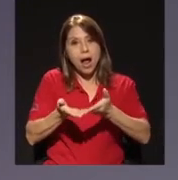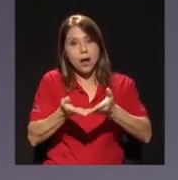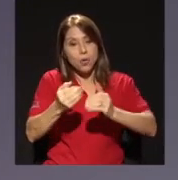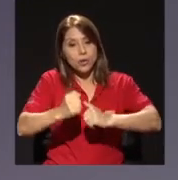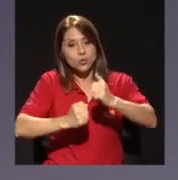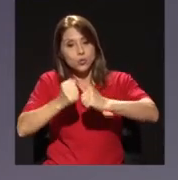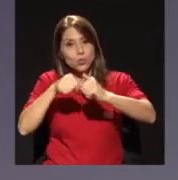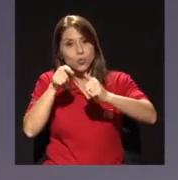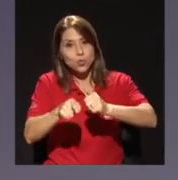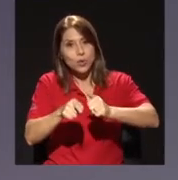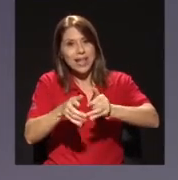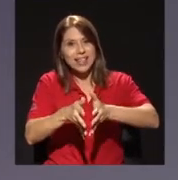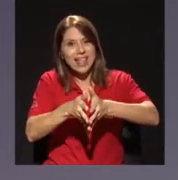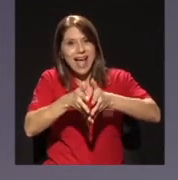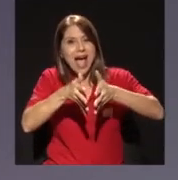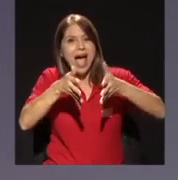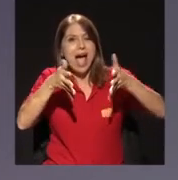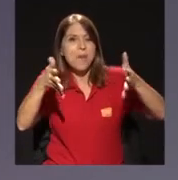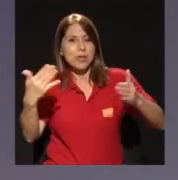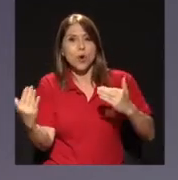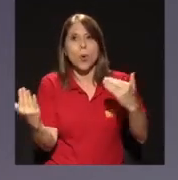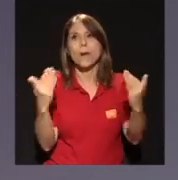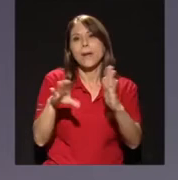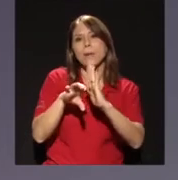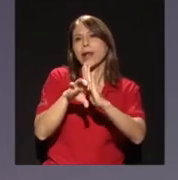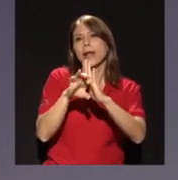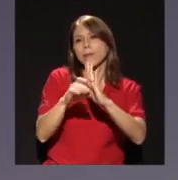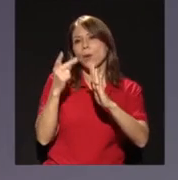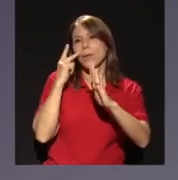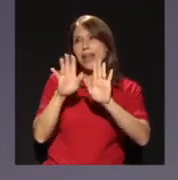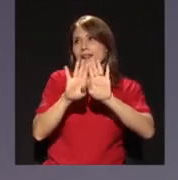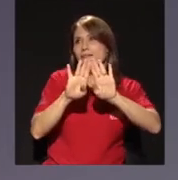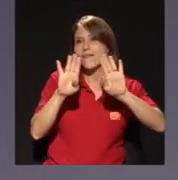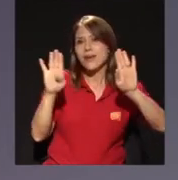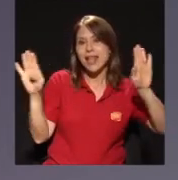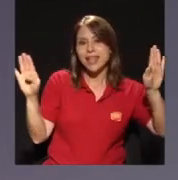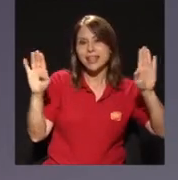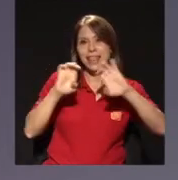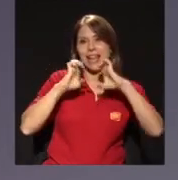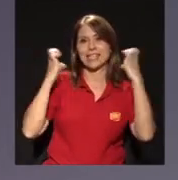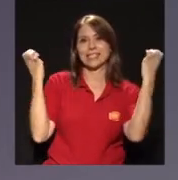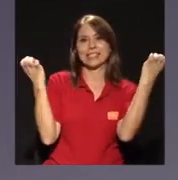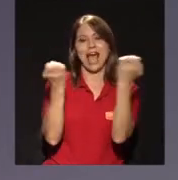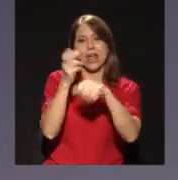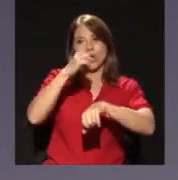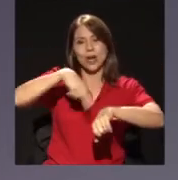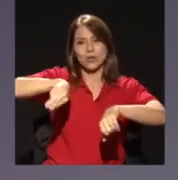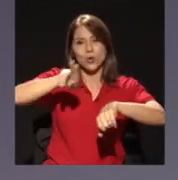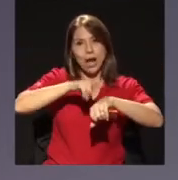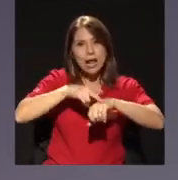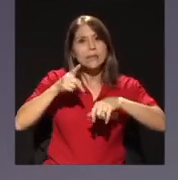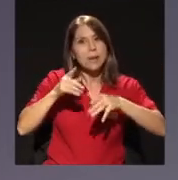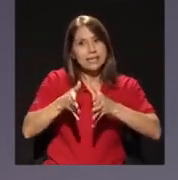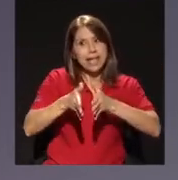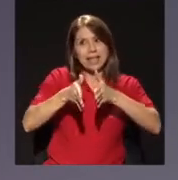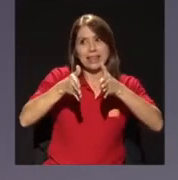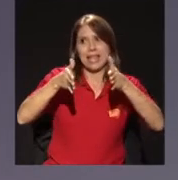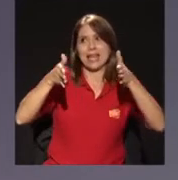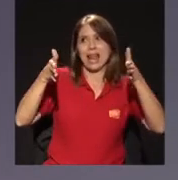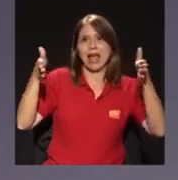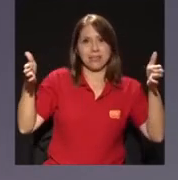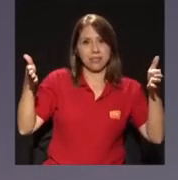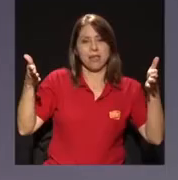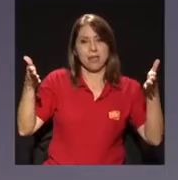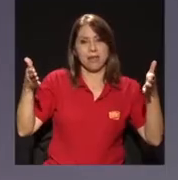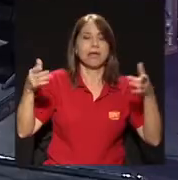vez de todo el frente, de parte del frente del Estadio Nacional, ¿verdad? Es bastante grande. Claro. Entonces, con por lo